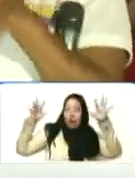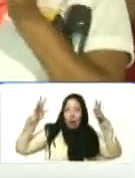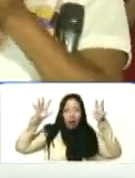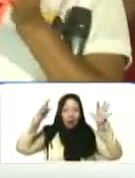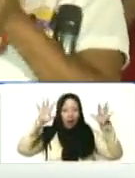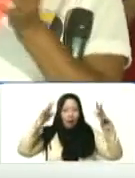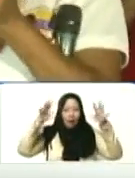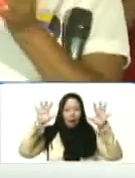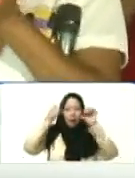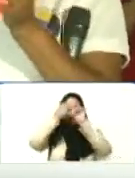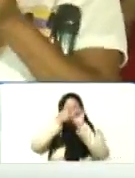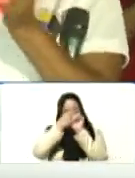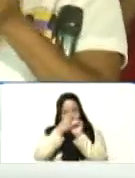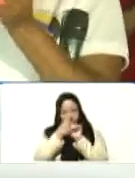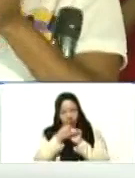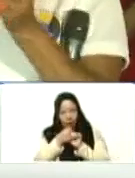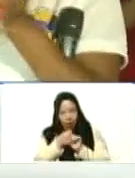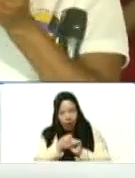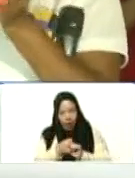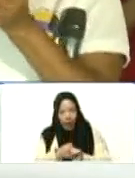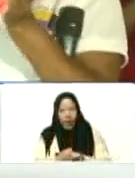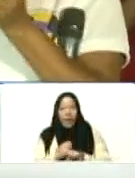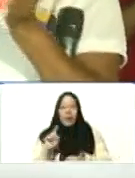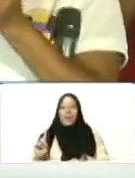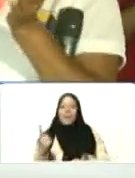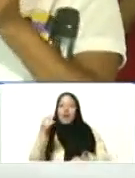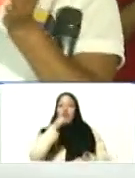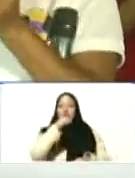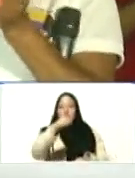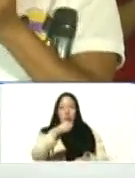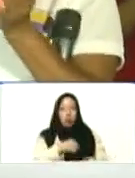Pero te espero para que me des la primicia aquí.